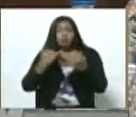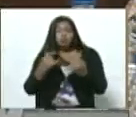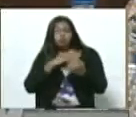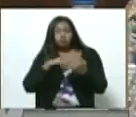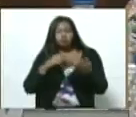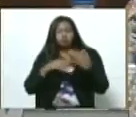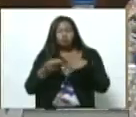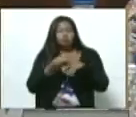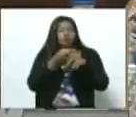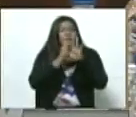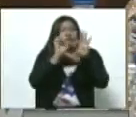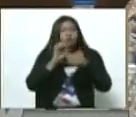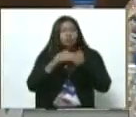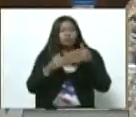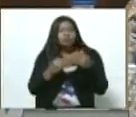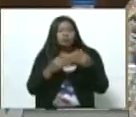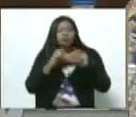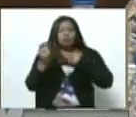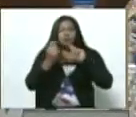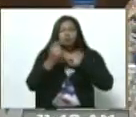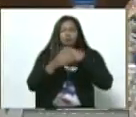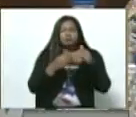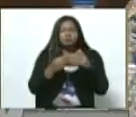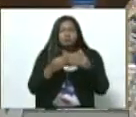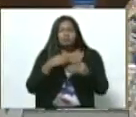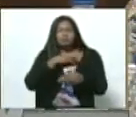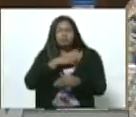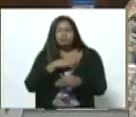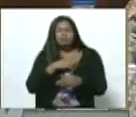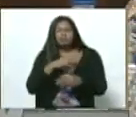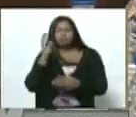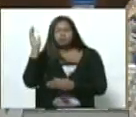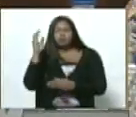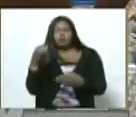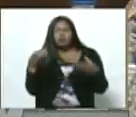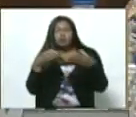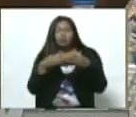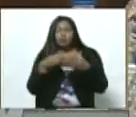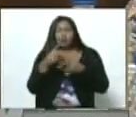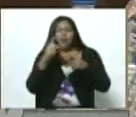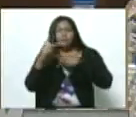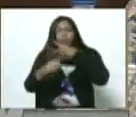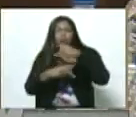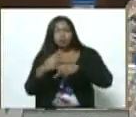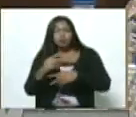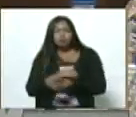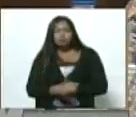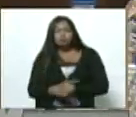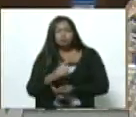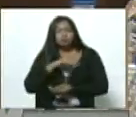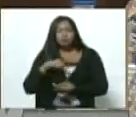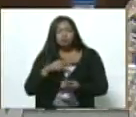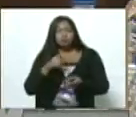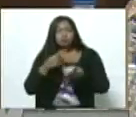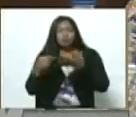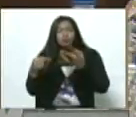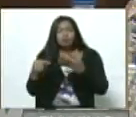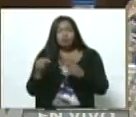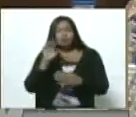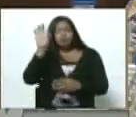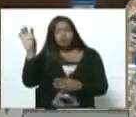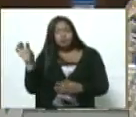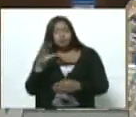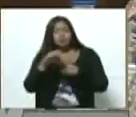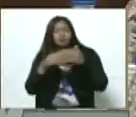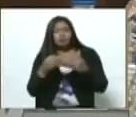hacer postulaciones, y ese debate entonces parlamentario es entre partidos políticos. En otros países solo el presidente de la